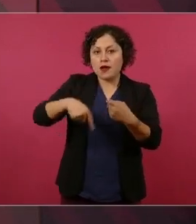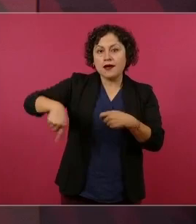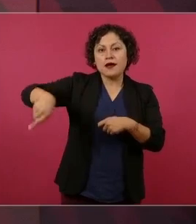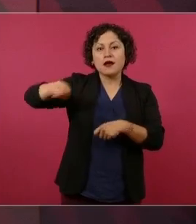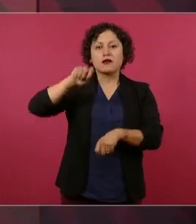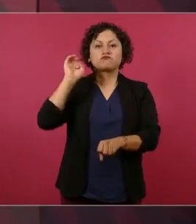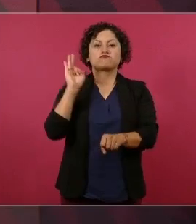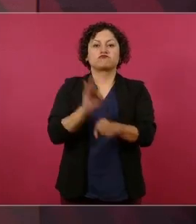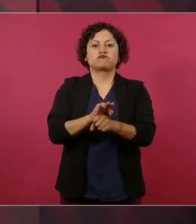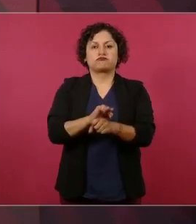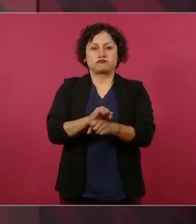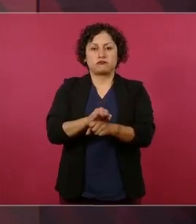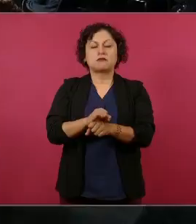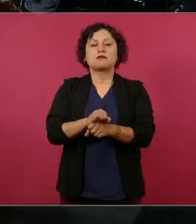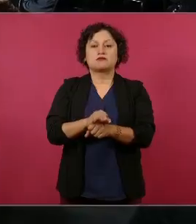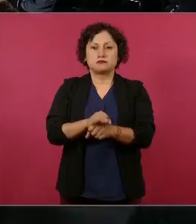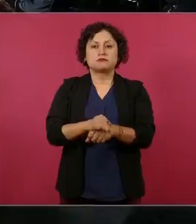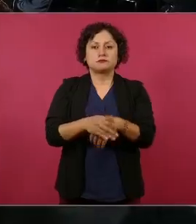naturales,